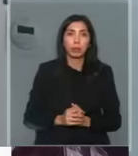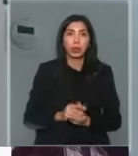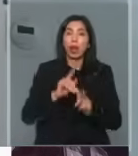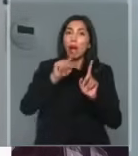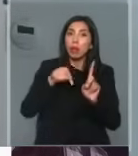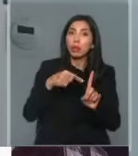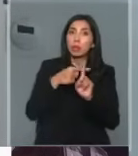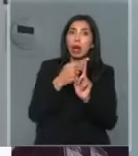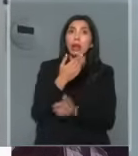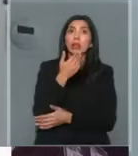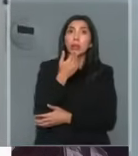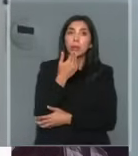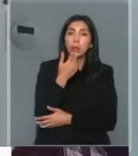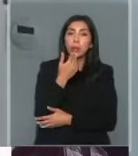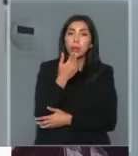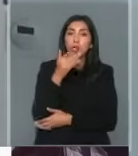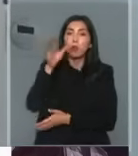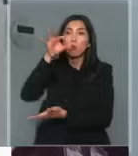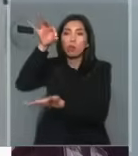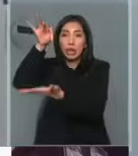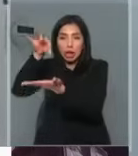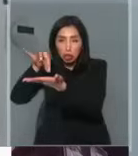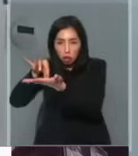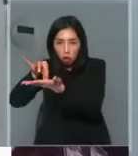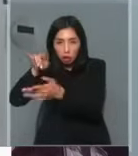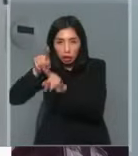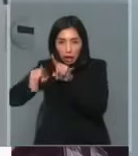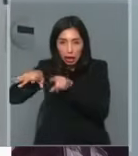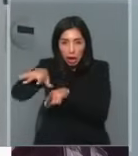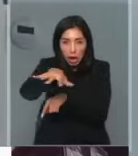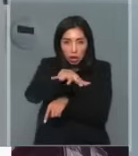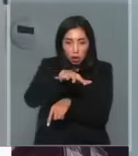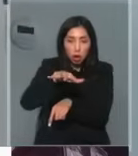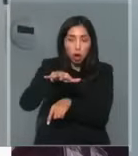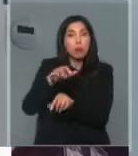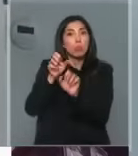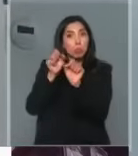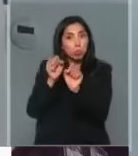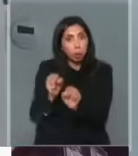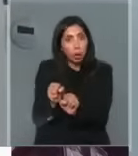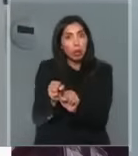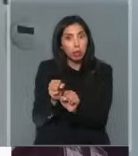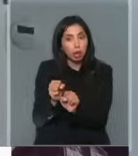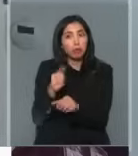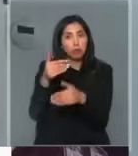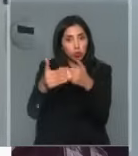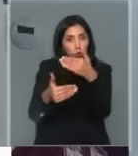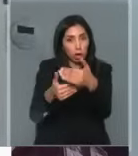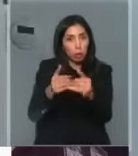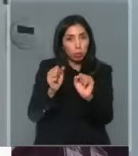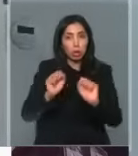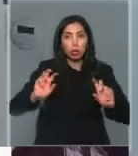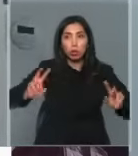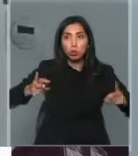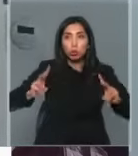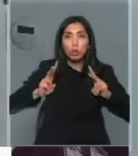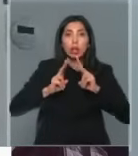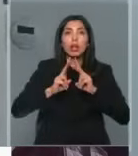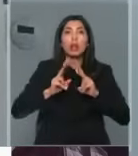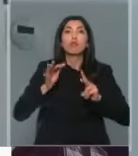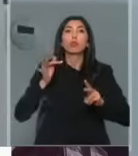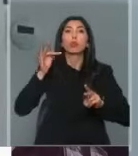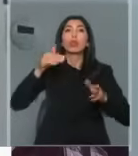señalar que atendida su ubicación y condiciones urbanísticas actuales, el terreno podría servir para la construcción del futuro terminal de pasajeros, que